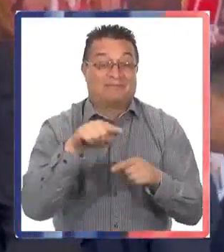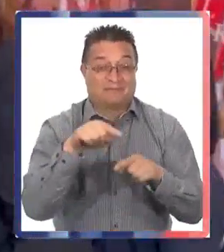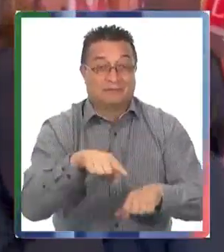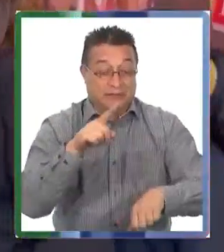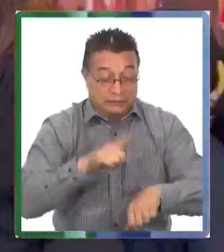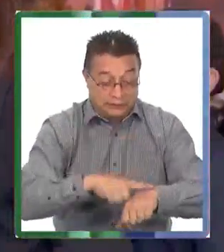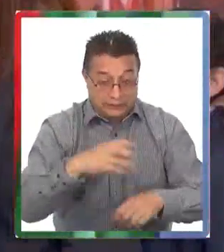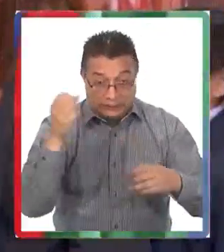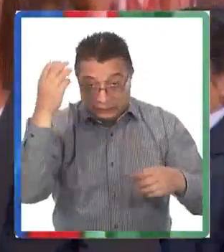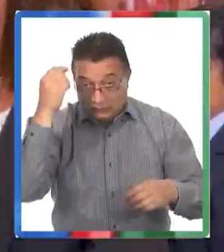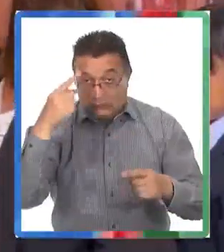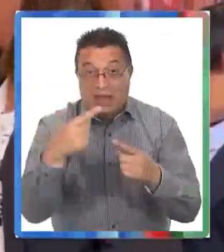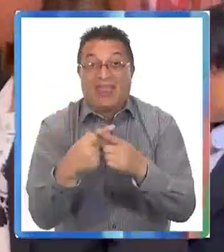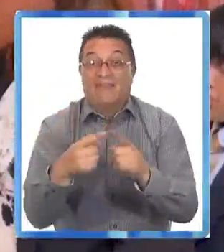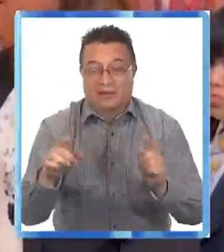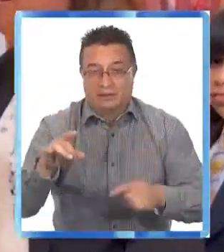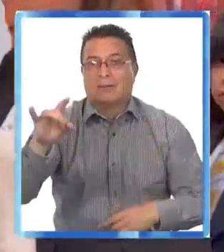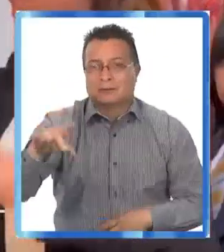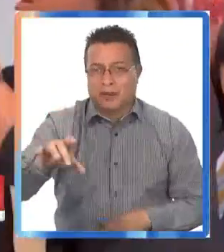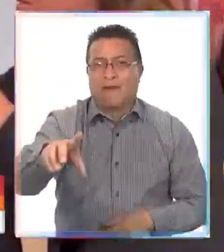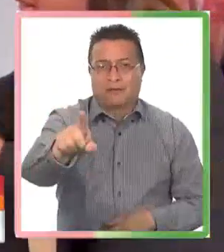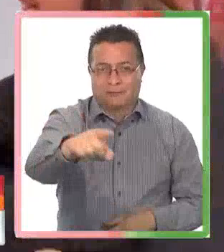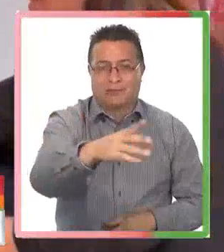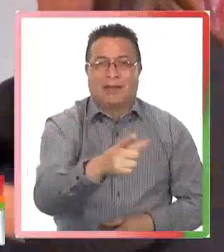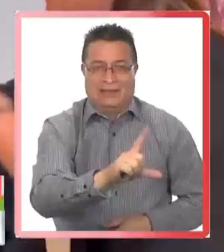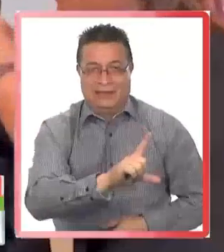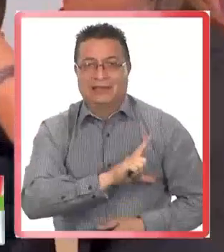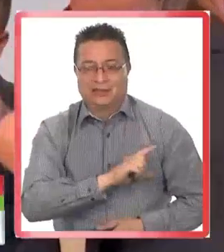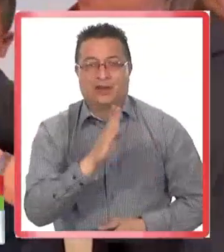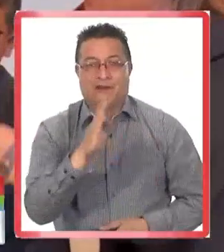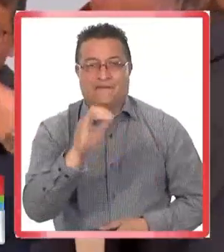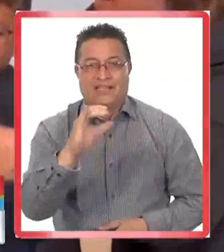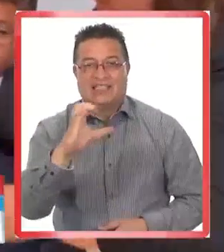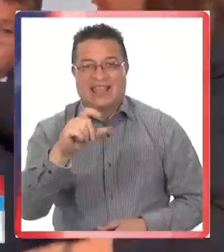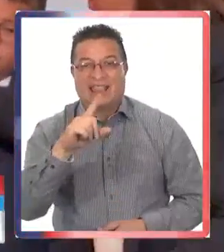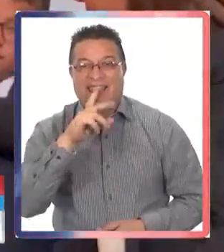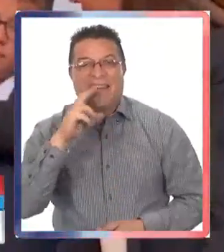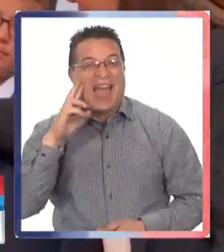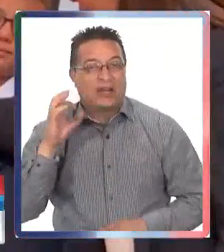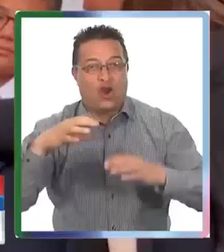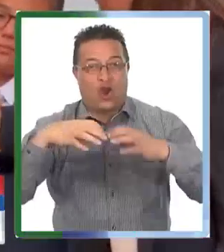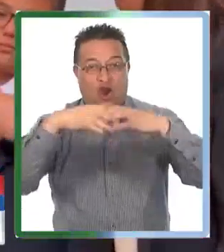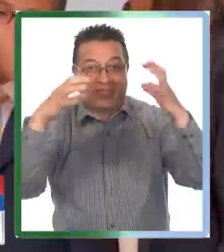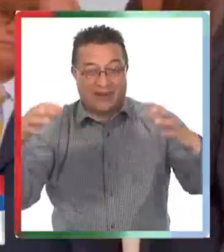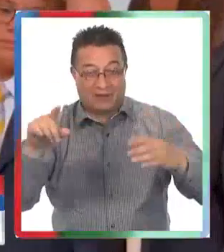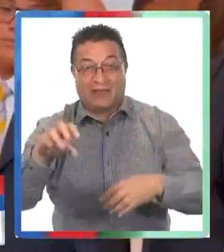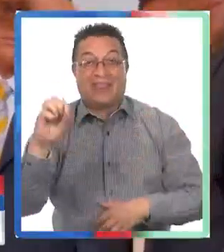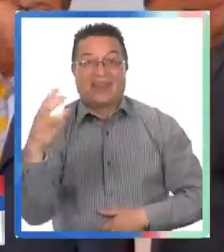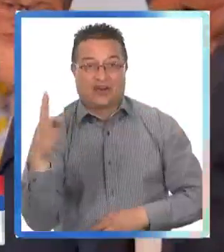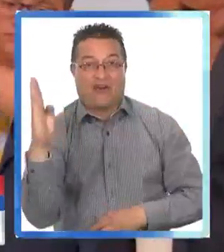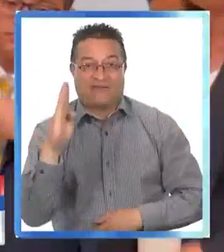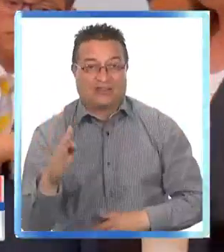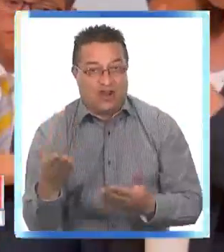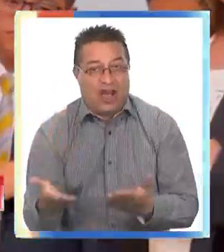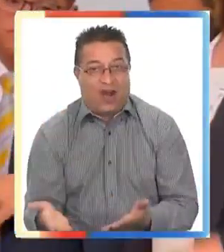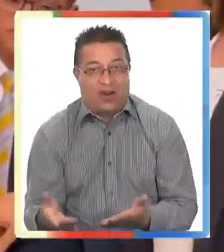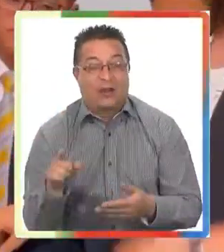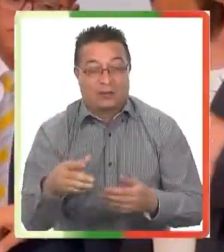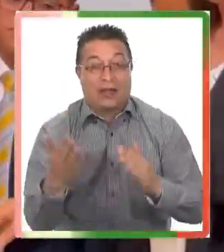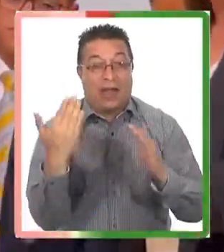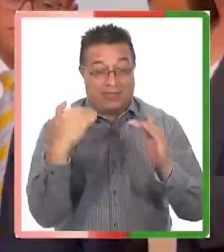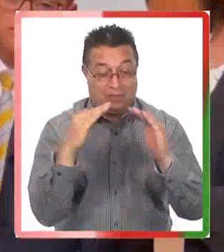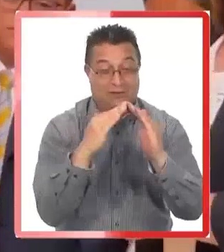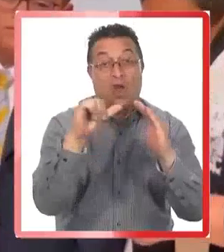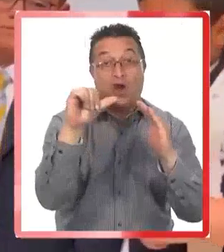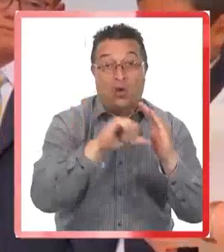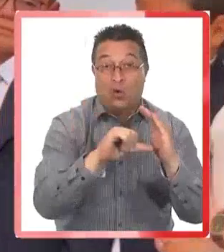tiempos de aprendizaje son distintos, y bien lo saben 8 alumnos del Liceo Bicentenario Cordillera que actualmente cursan tercero básico. Durante